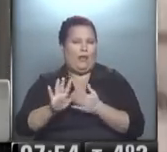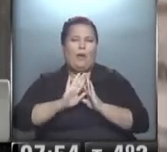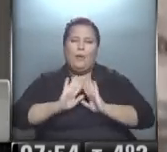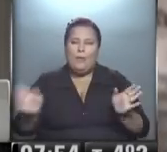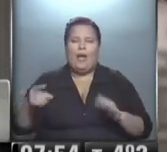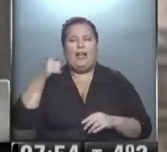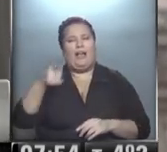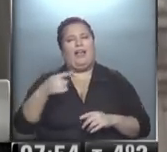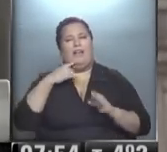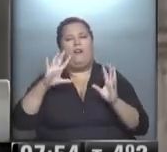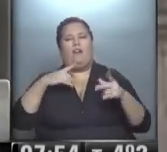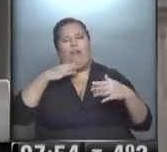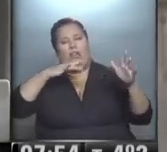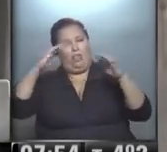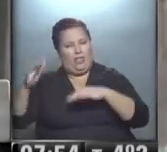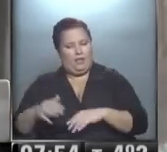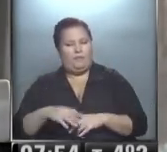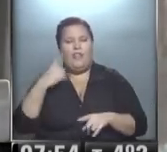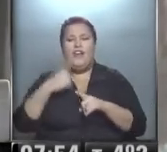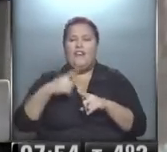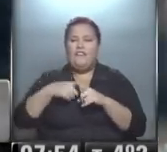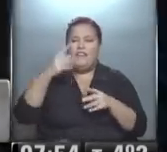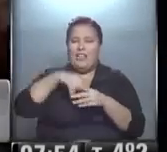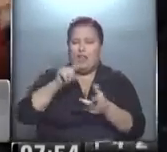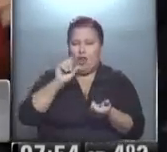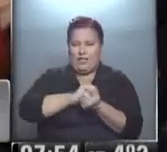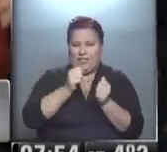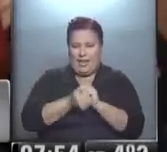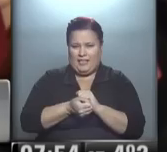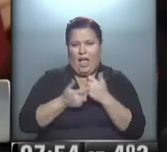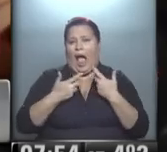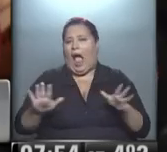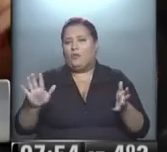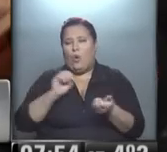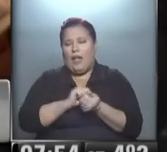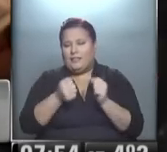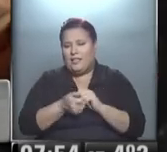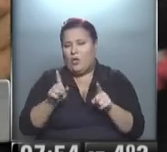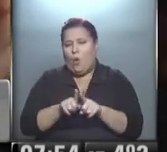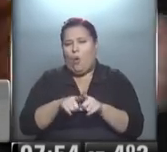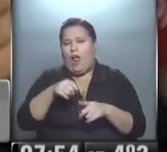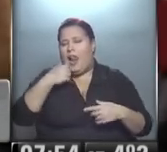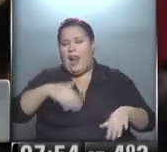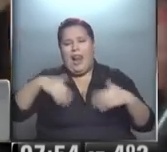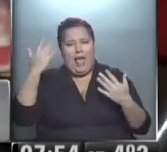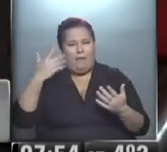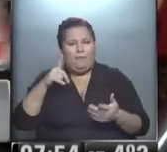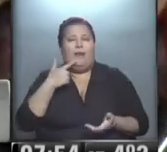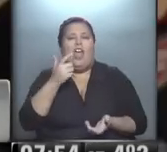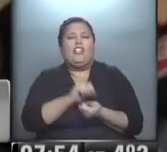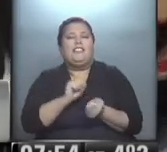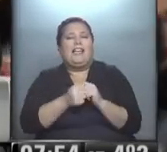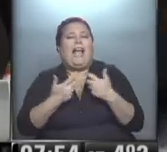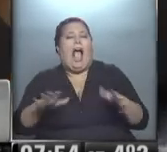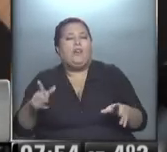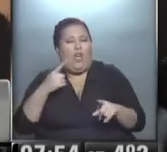que sea una casa de brujas. En las fiestas no está incluido el sexo. El sexo es casual y ocurre como ocurre en la mayoría de los normal. ¿Qué significa sexo